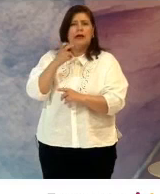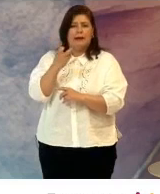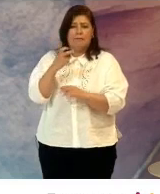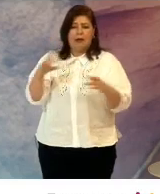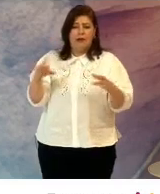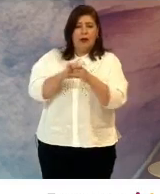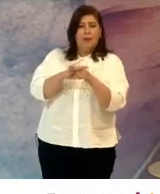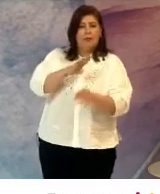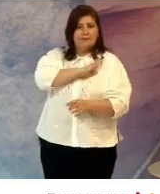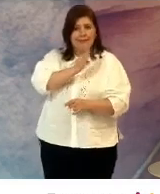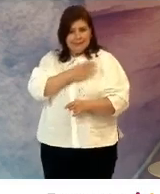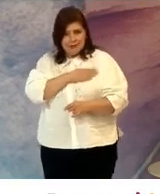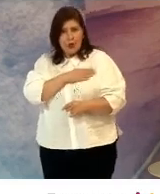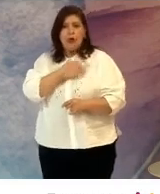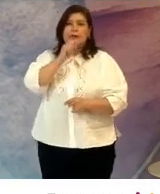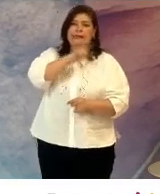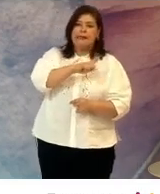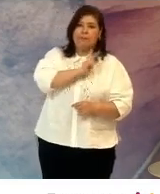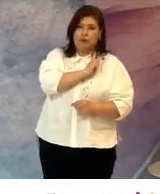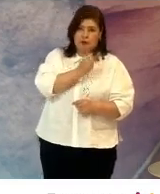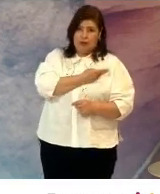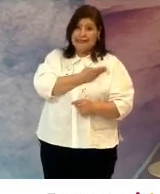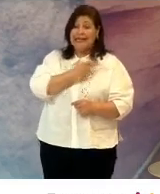y el portugués, liderazgo,